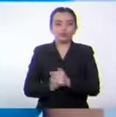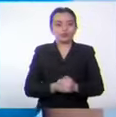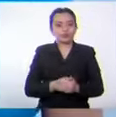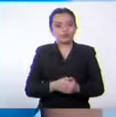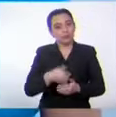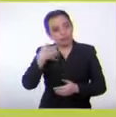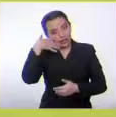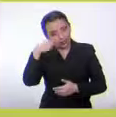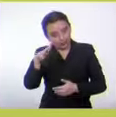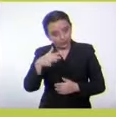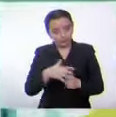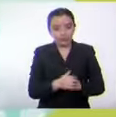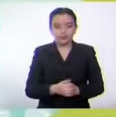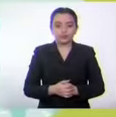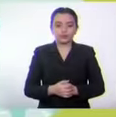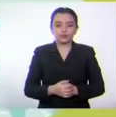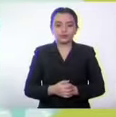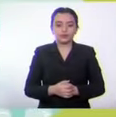ejemplo.